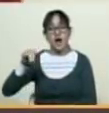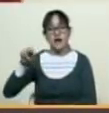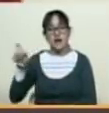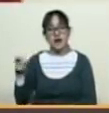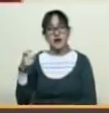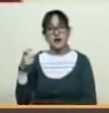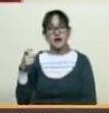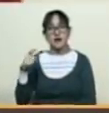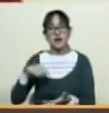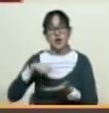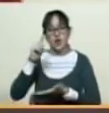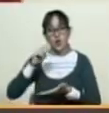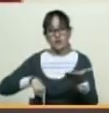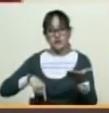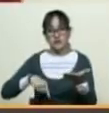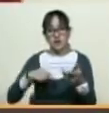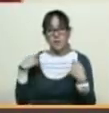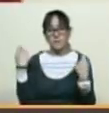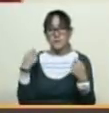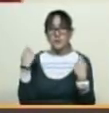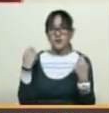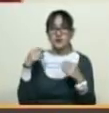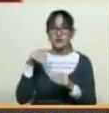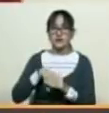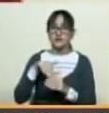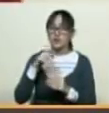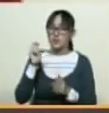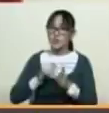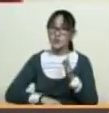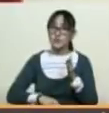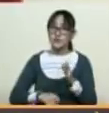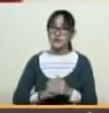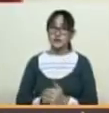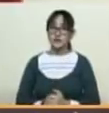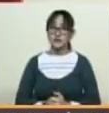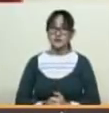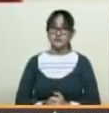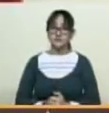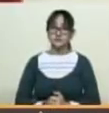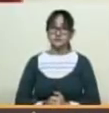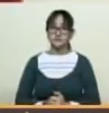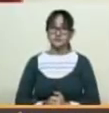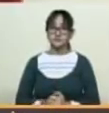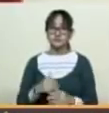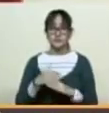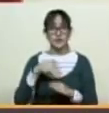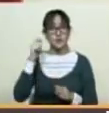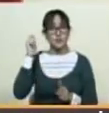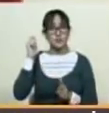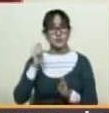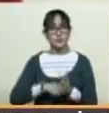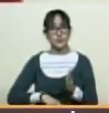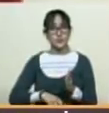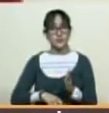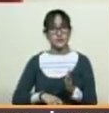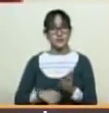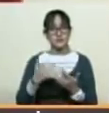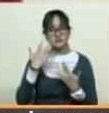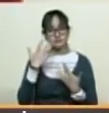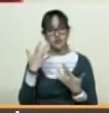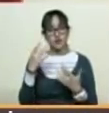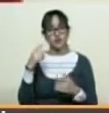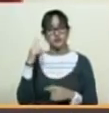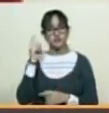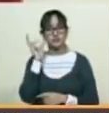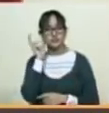que puedan contratar o hacer propaganda electoral. Asimismo, está prohibido que se utilice la imagen, sonido